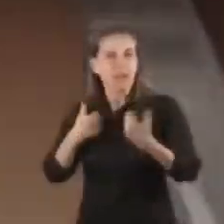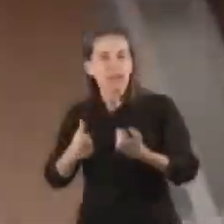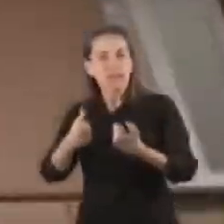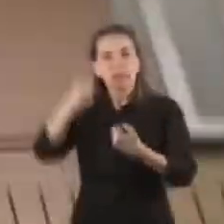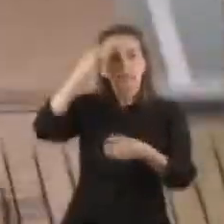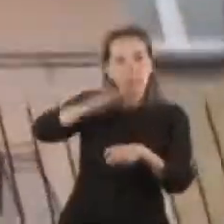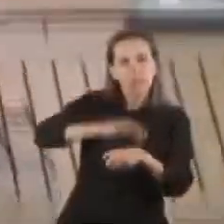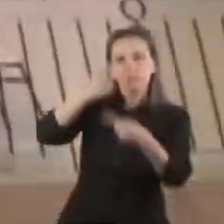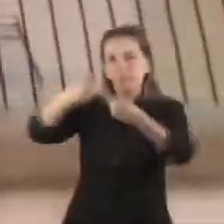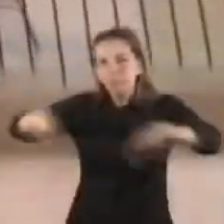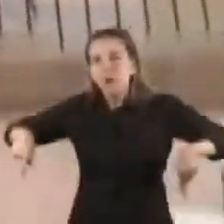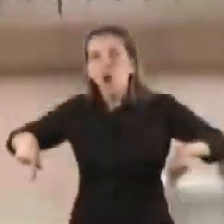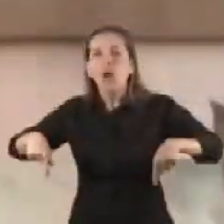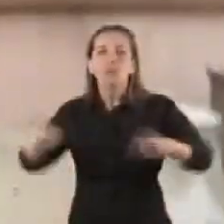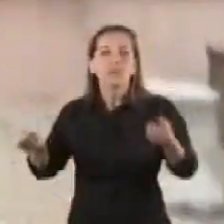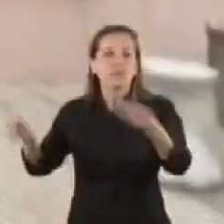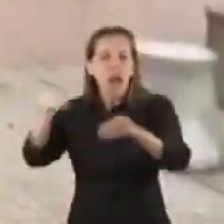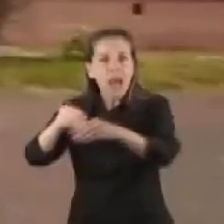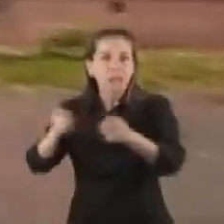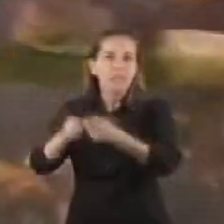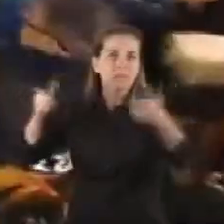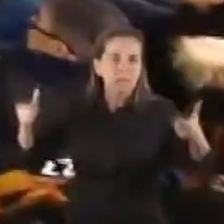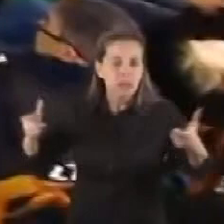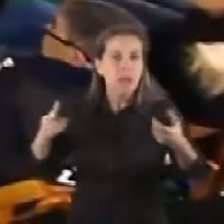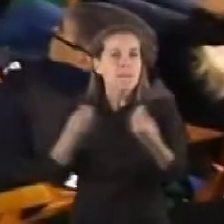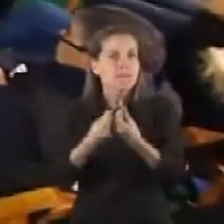dolencia, le servirá mucho más a la comunidad cercana.